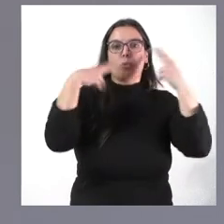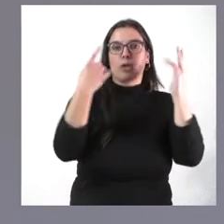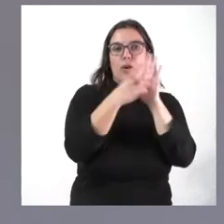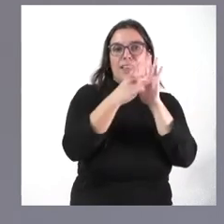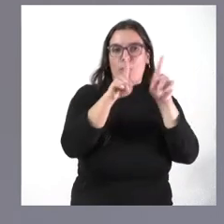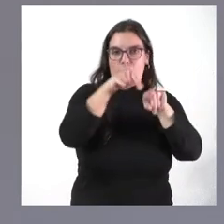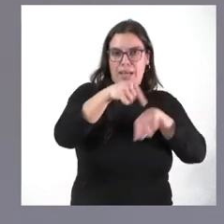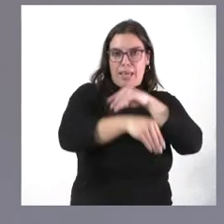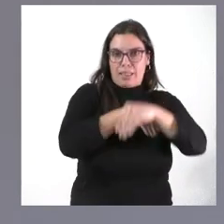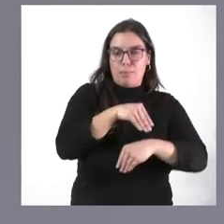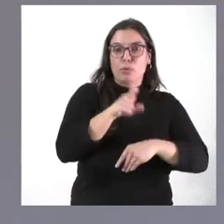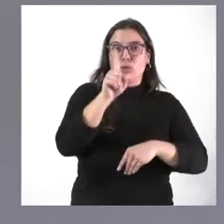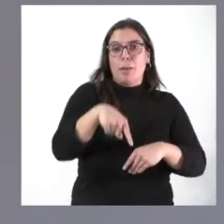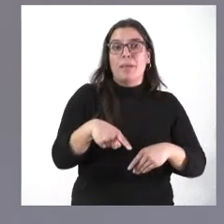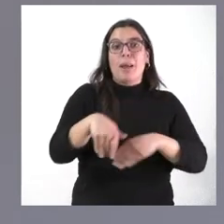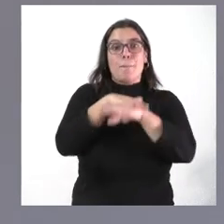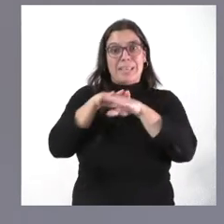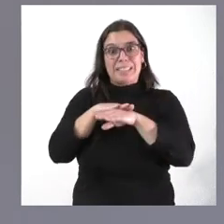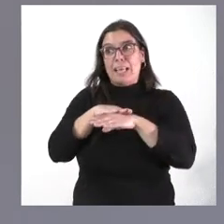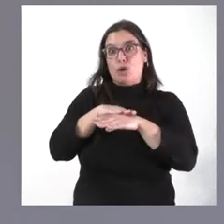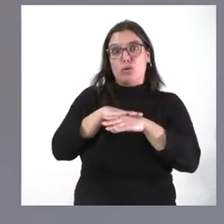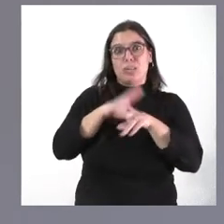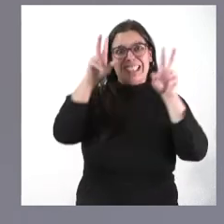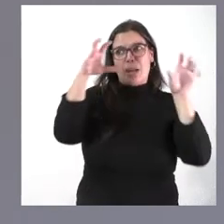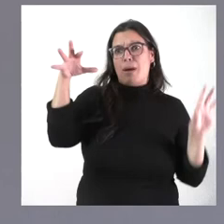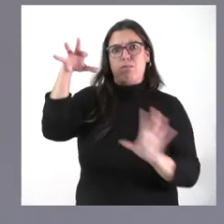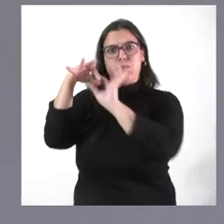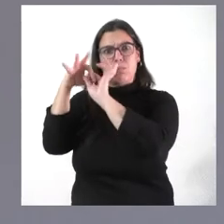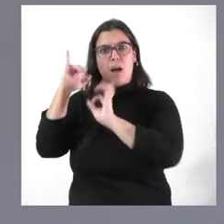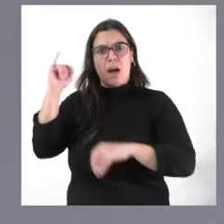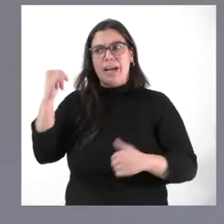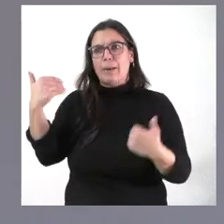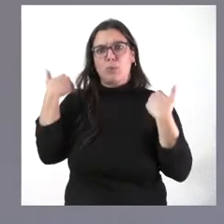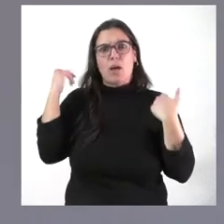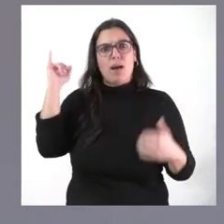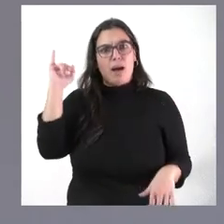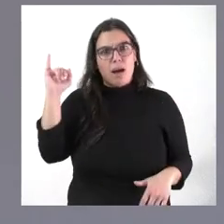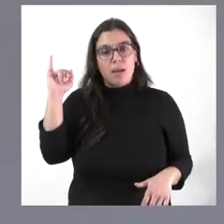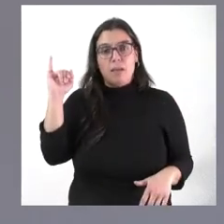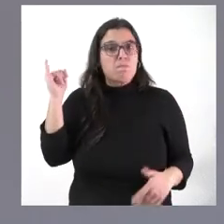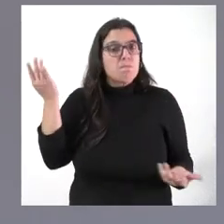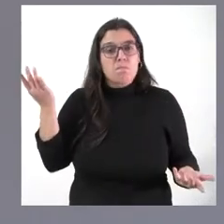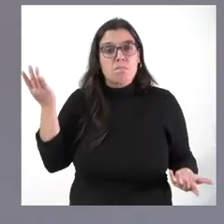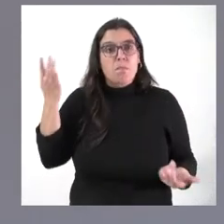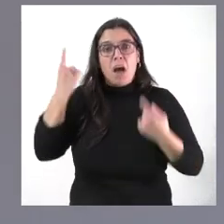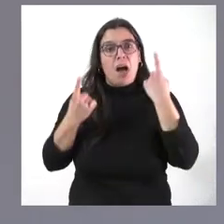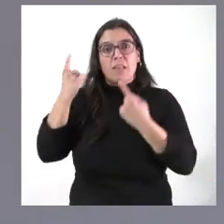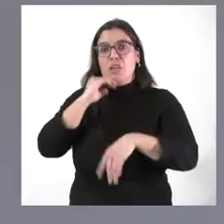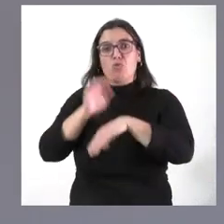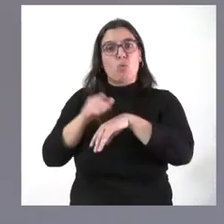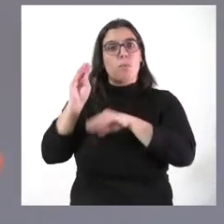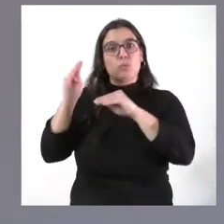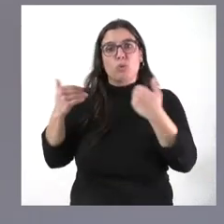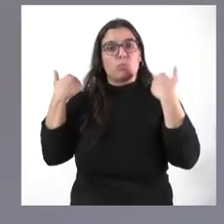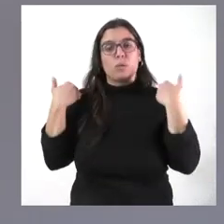Castilla y león se trata de que también hay ministerios homólogos en el gobierno de España que tienen responsabilidades en esta materia y que a veces no las ejercen no